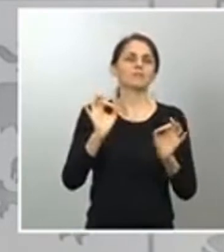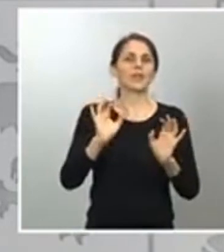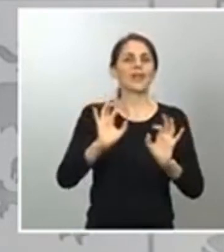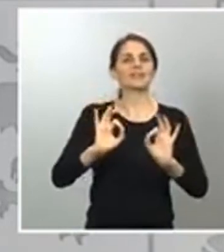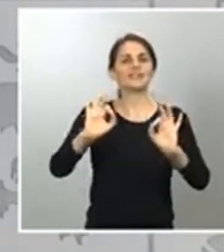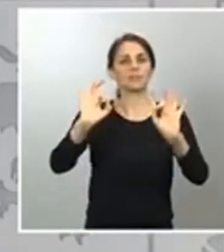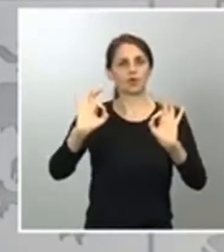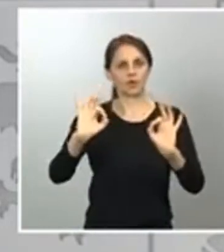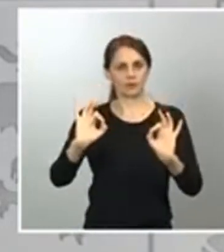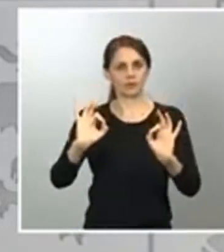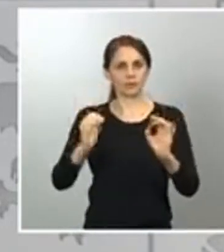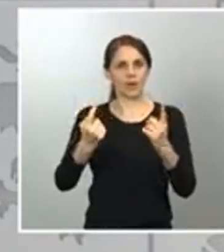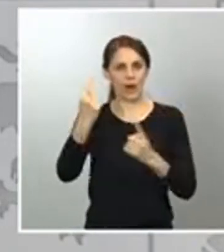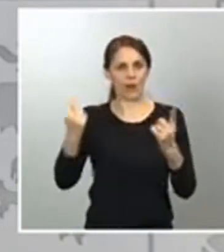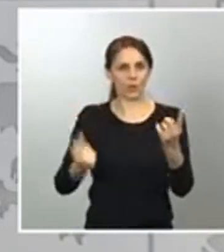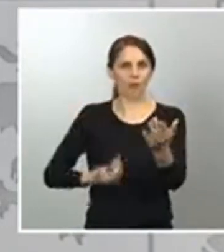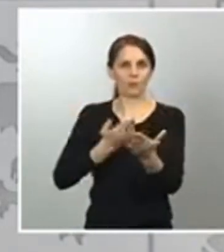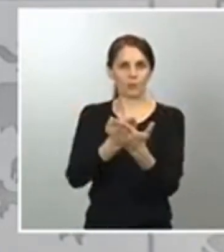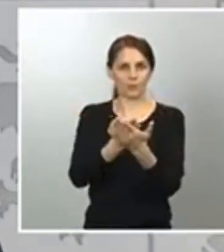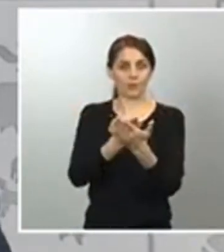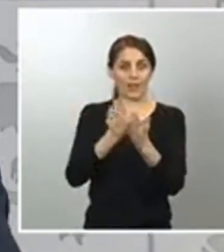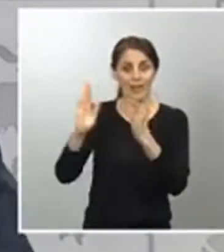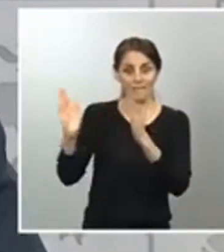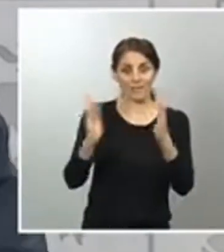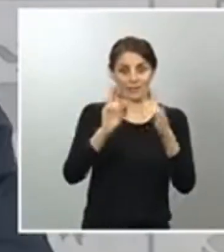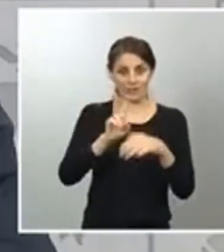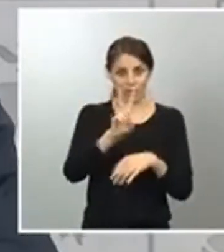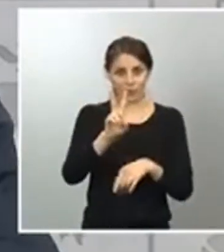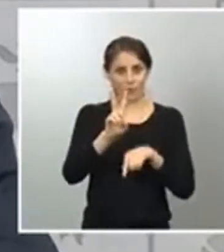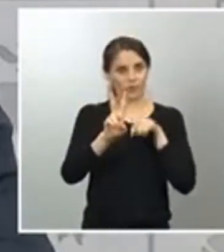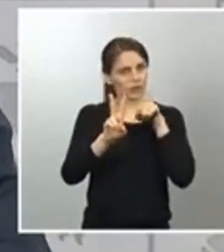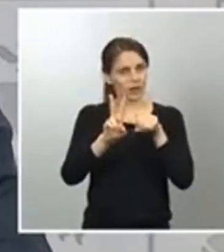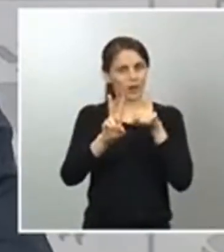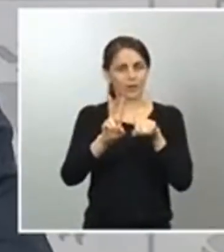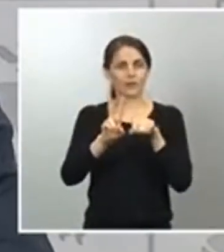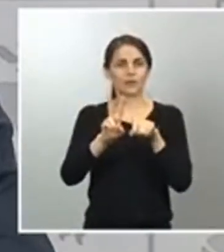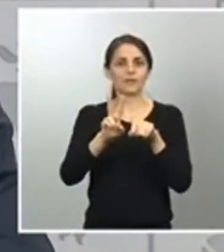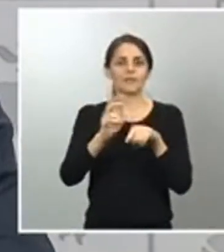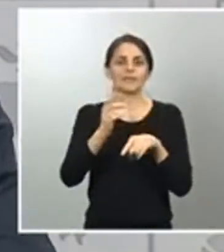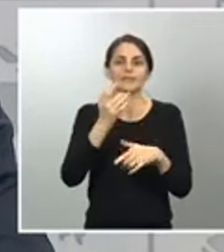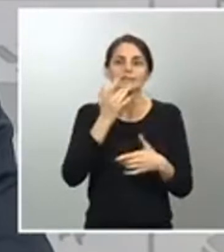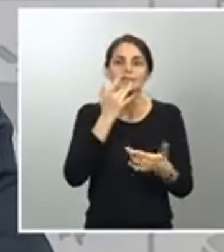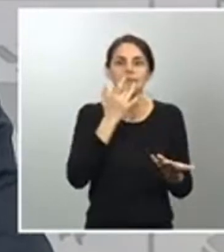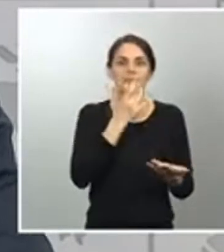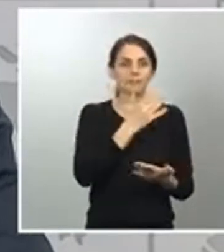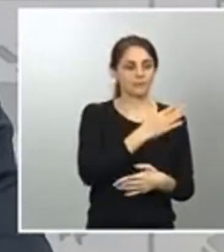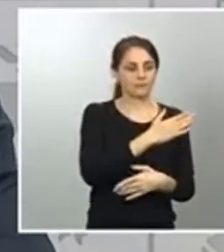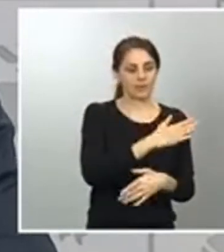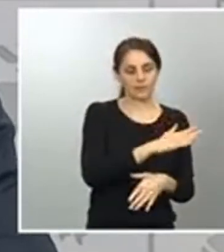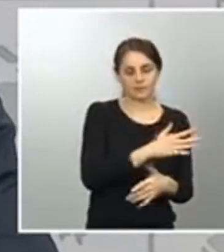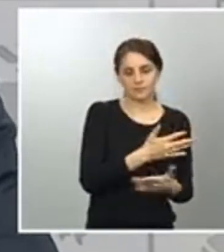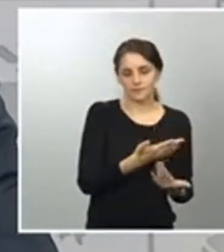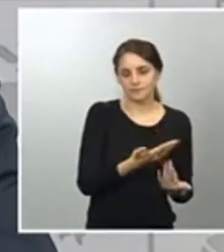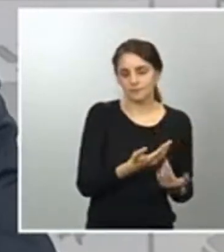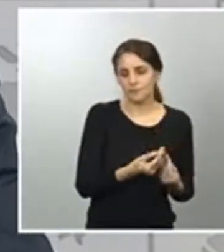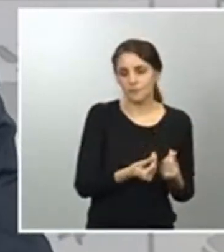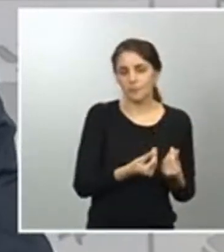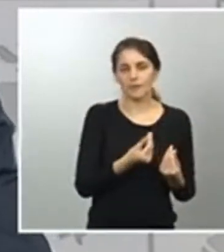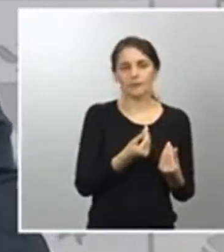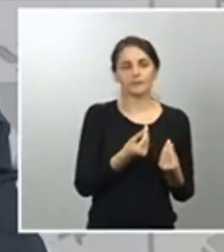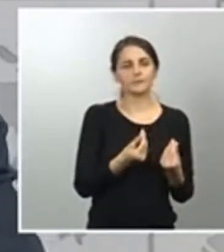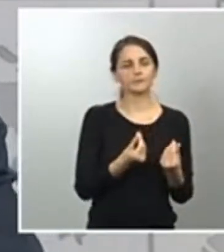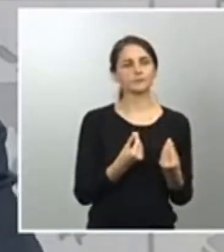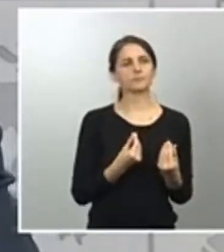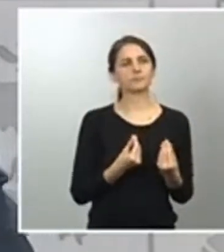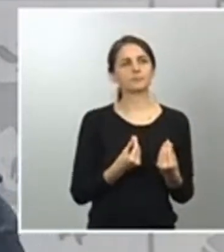fase 2, pues lógicamente aquellos niños que no tengan,